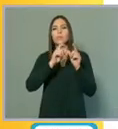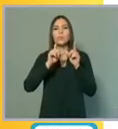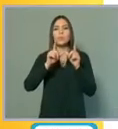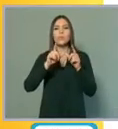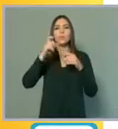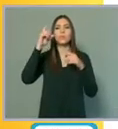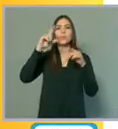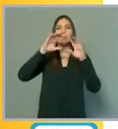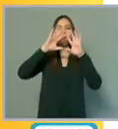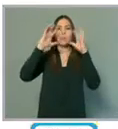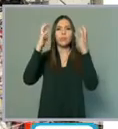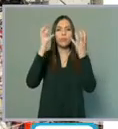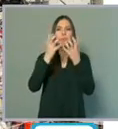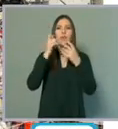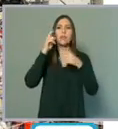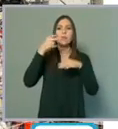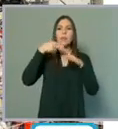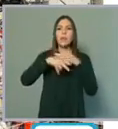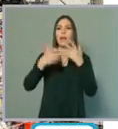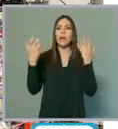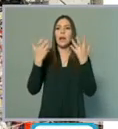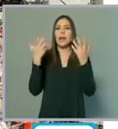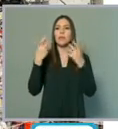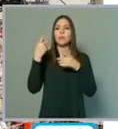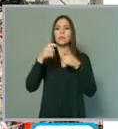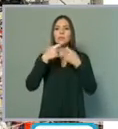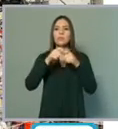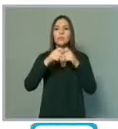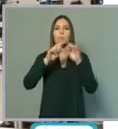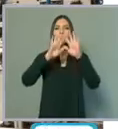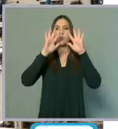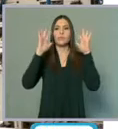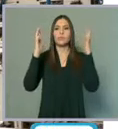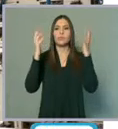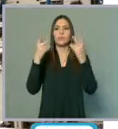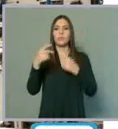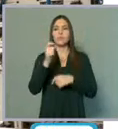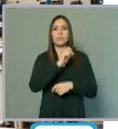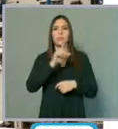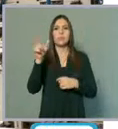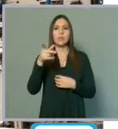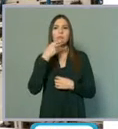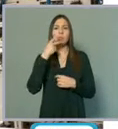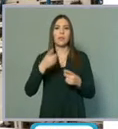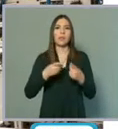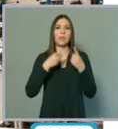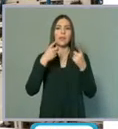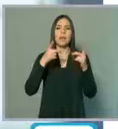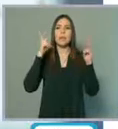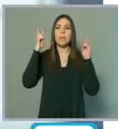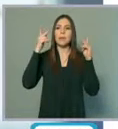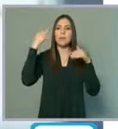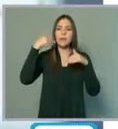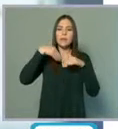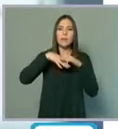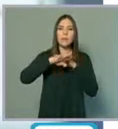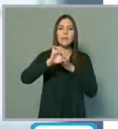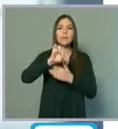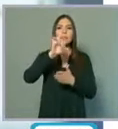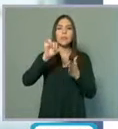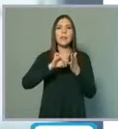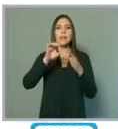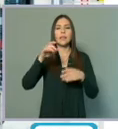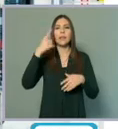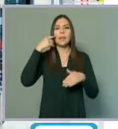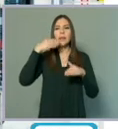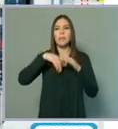del que no vamos a profundizar ahora, y crea estas obras. El fotógrafo Vincent Fournier nos ofrece visitas a los centros espaciales. Miren